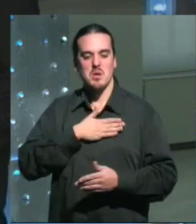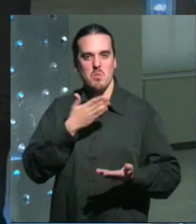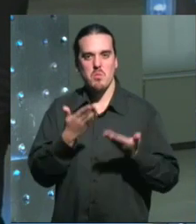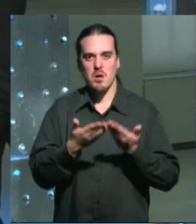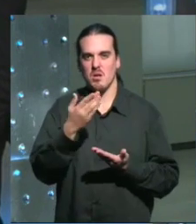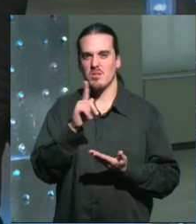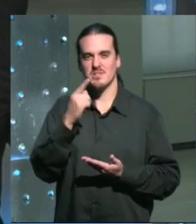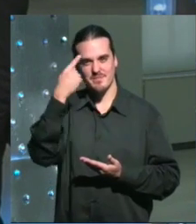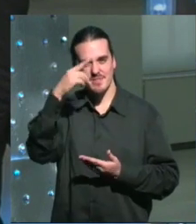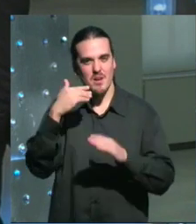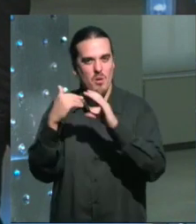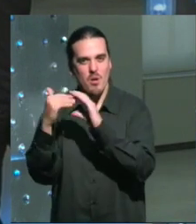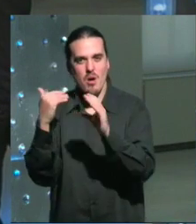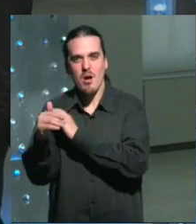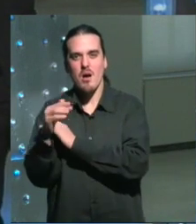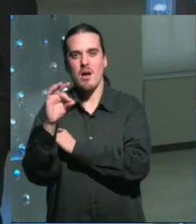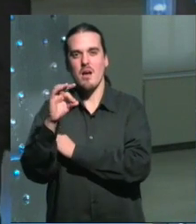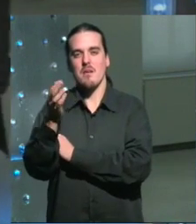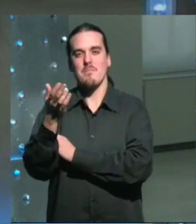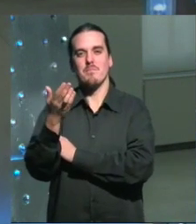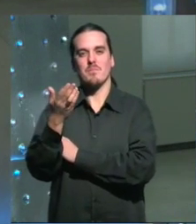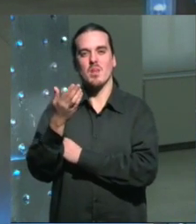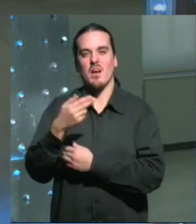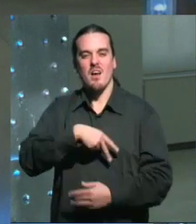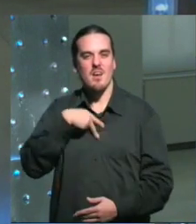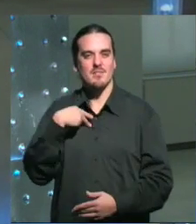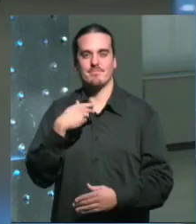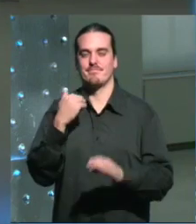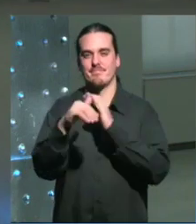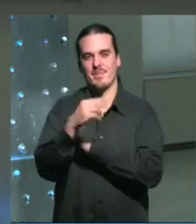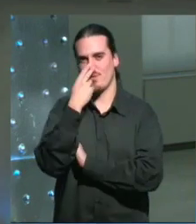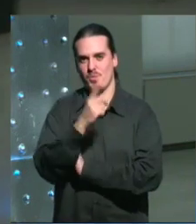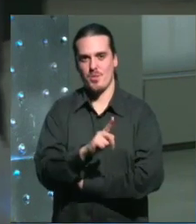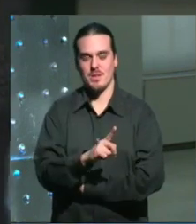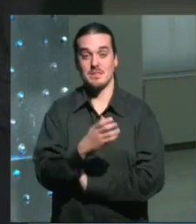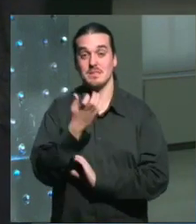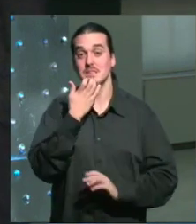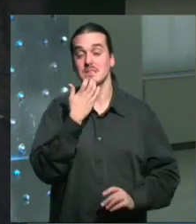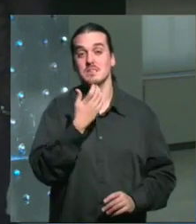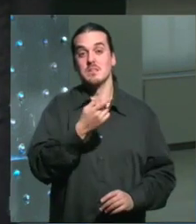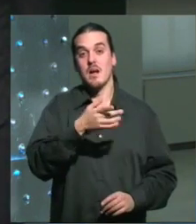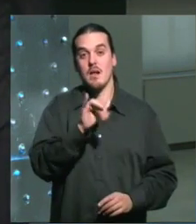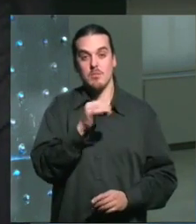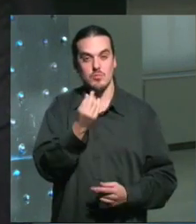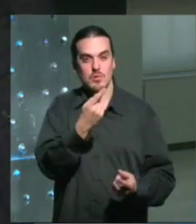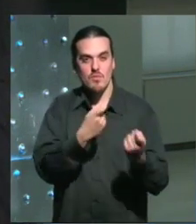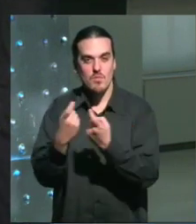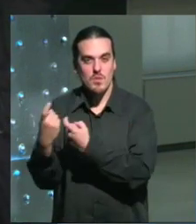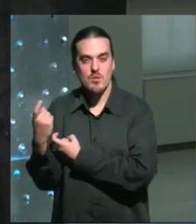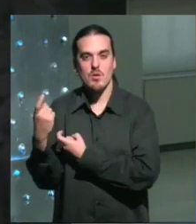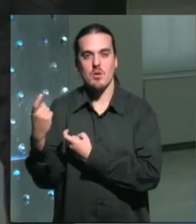todo el mundo, absolutamente ningún efecto detectable. Tener este tipo de información te permite tomar decisiones mucho más efectivas.